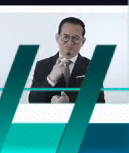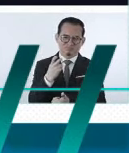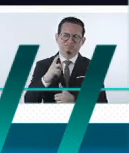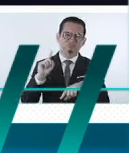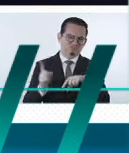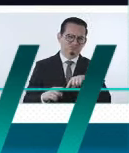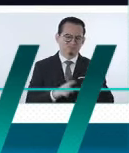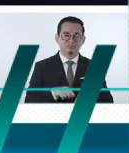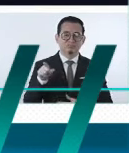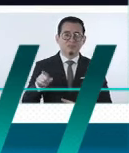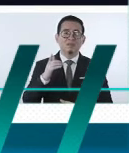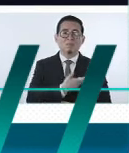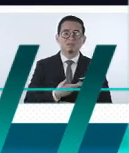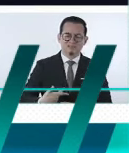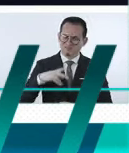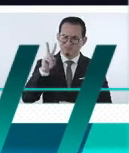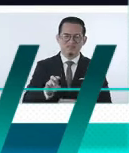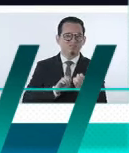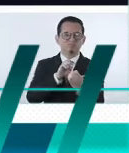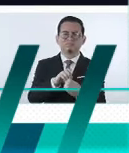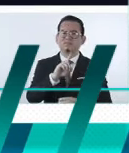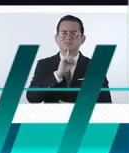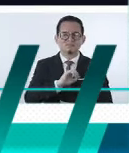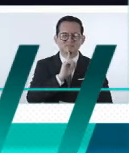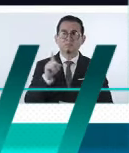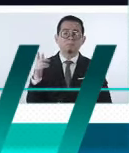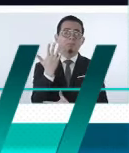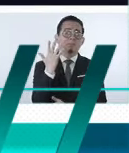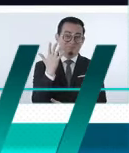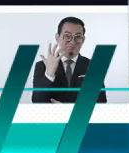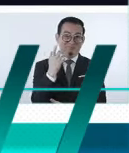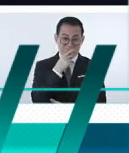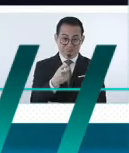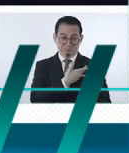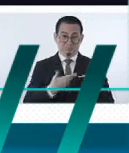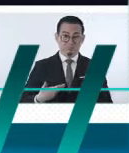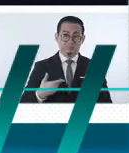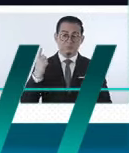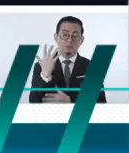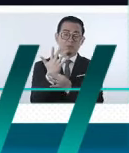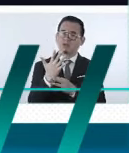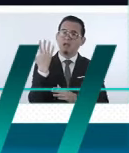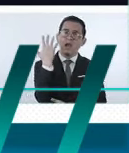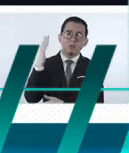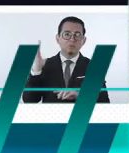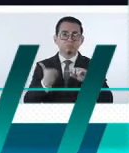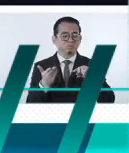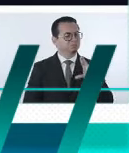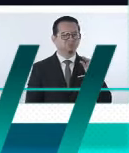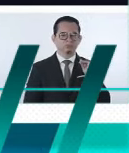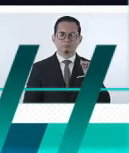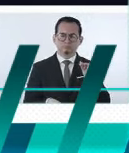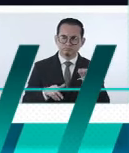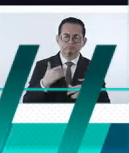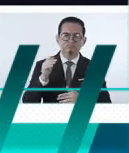es un proyecto para llevar mercancías desde el sur de nuestro país al norte de Estados Unidos. Por eso